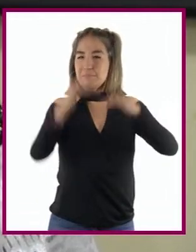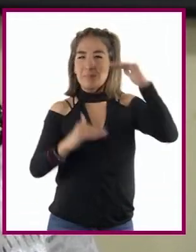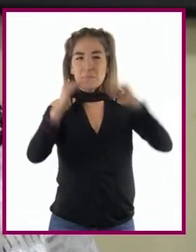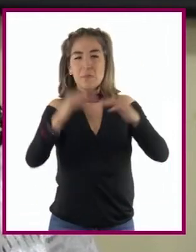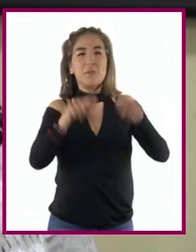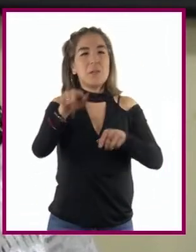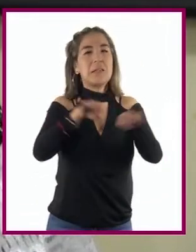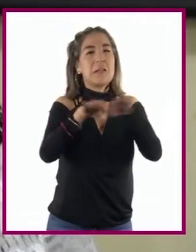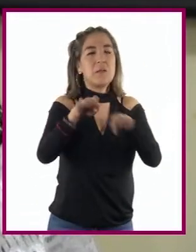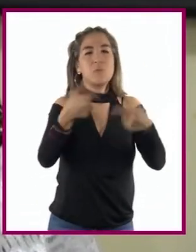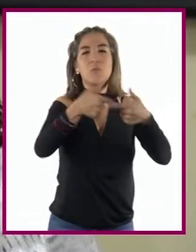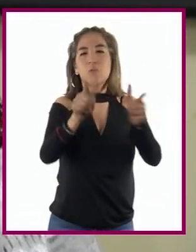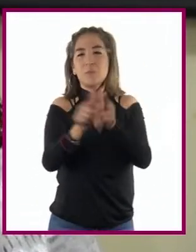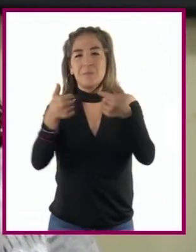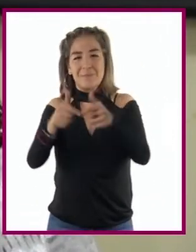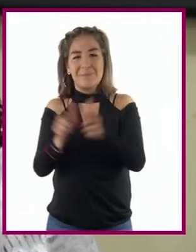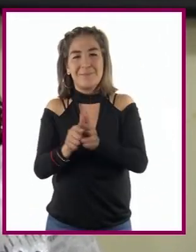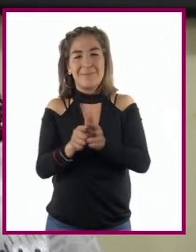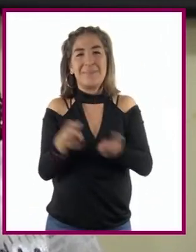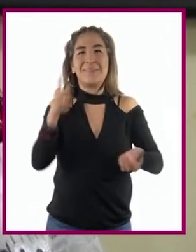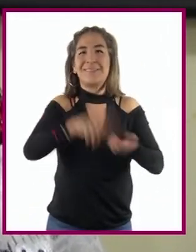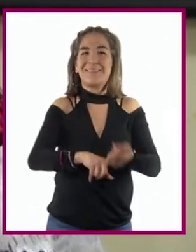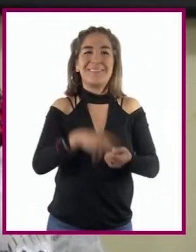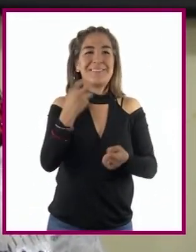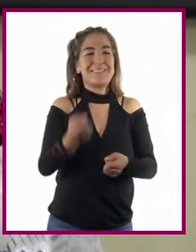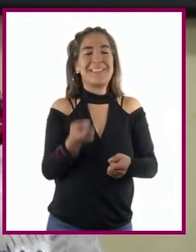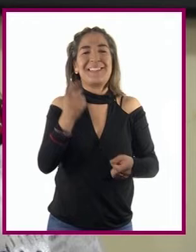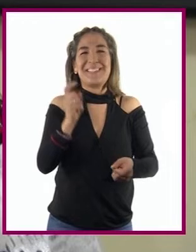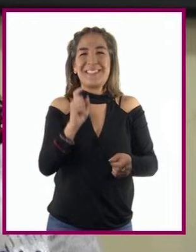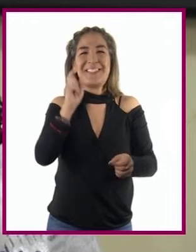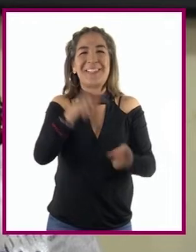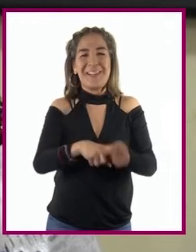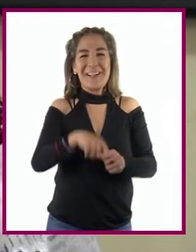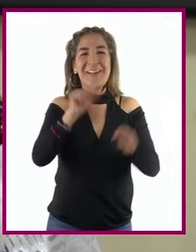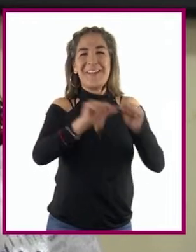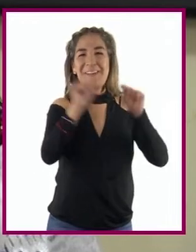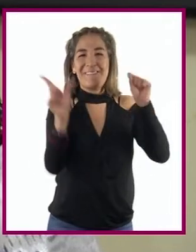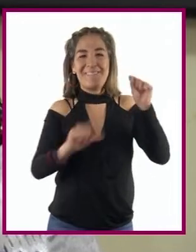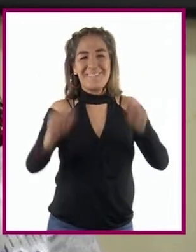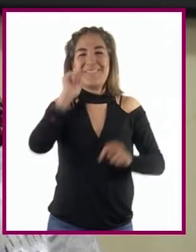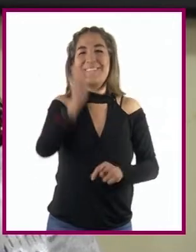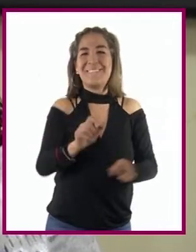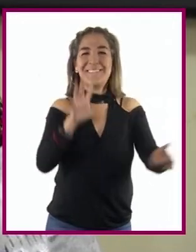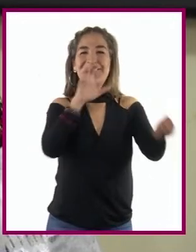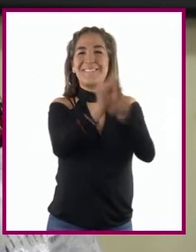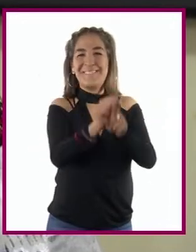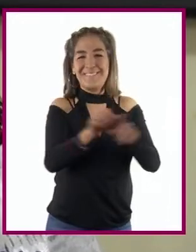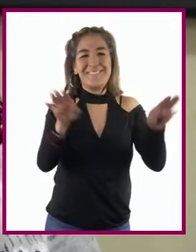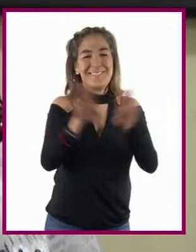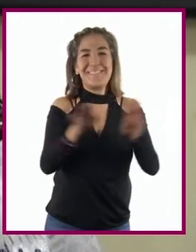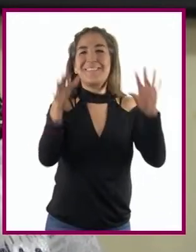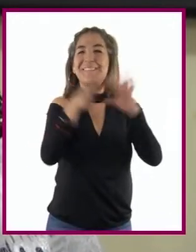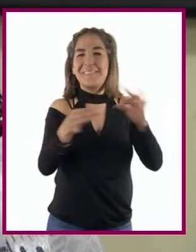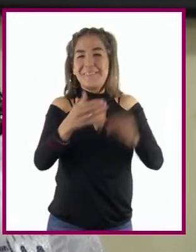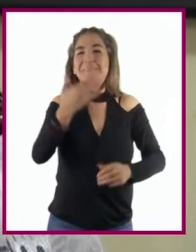los diferentes colectivos que integran nuestro país, cuyo fin último consiste en alcanzar la dignidad